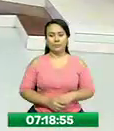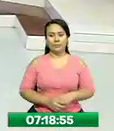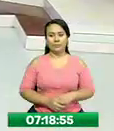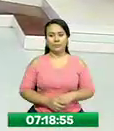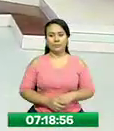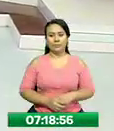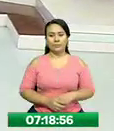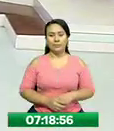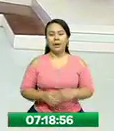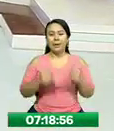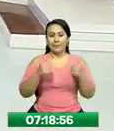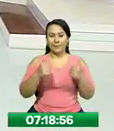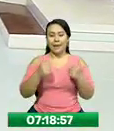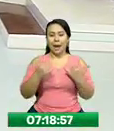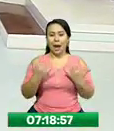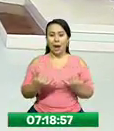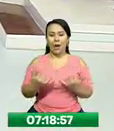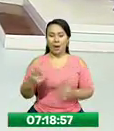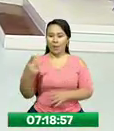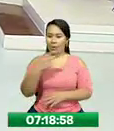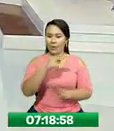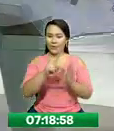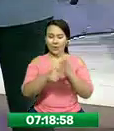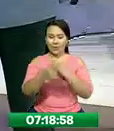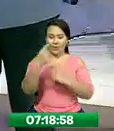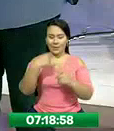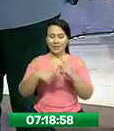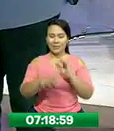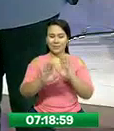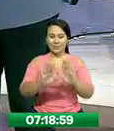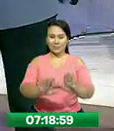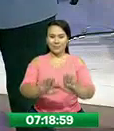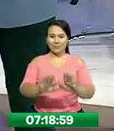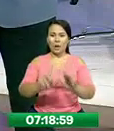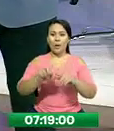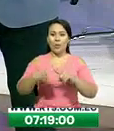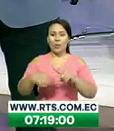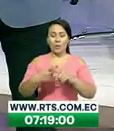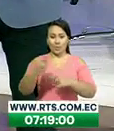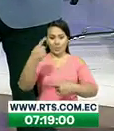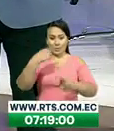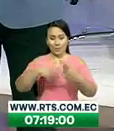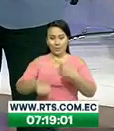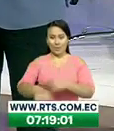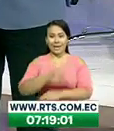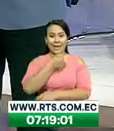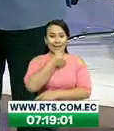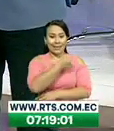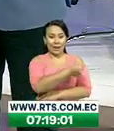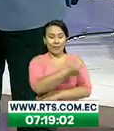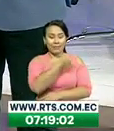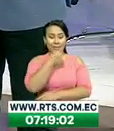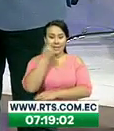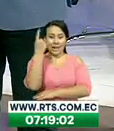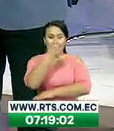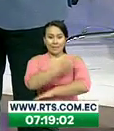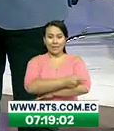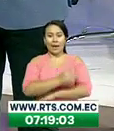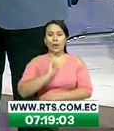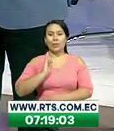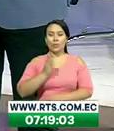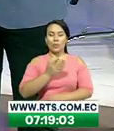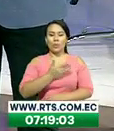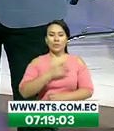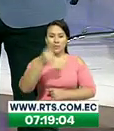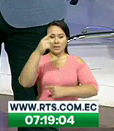Muy bien, amables televidentes. Luisa, es momento de irnos a una pausa, pero ¿qué vamos a tener más adelante? Cuando regresemos en nuestra entrevista del día, la presencia de la